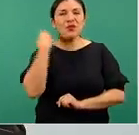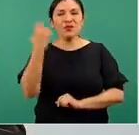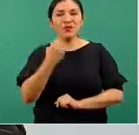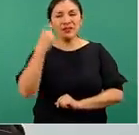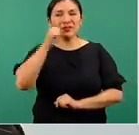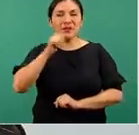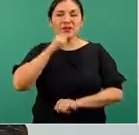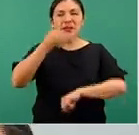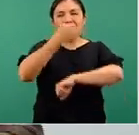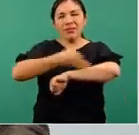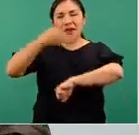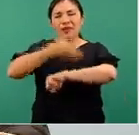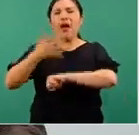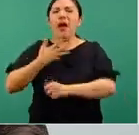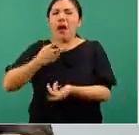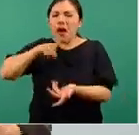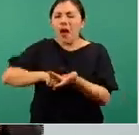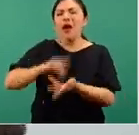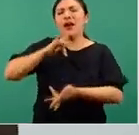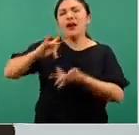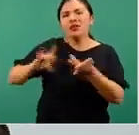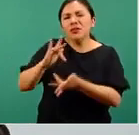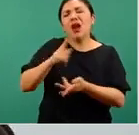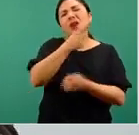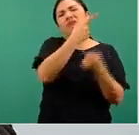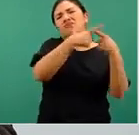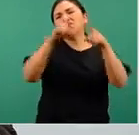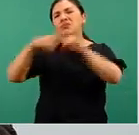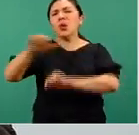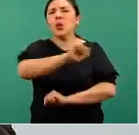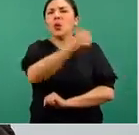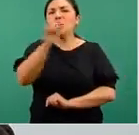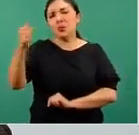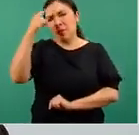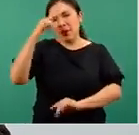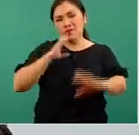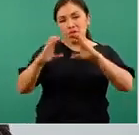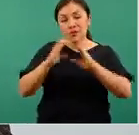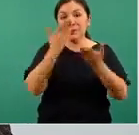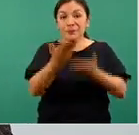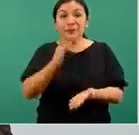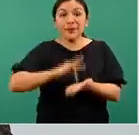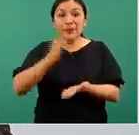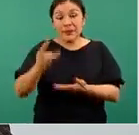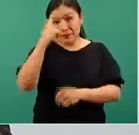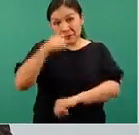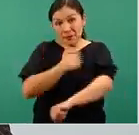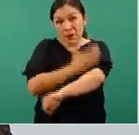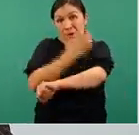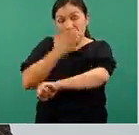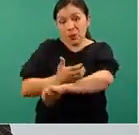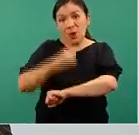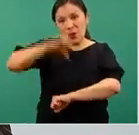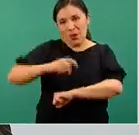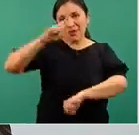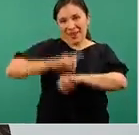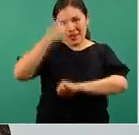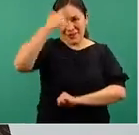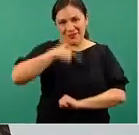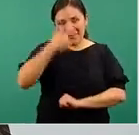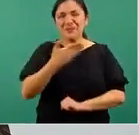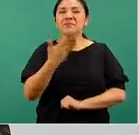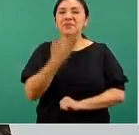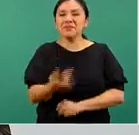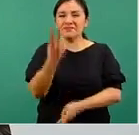tiene, redes sociales y otros instrumentos. Muchas gracias por acompañarnos esta noche, sean